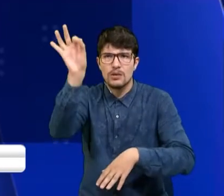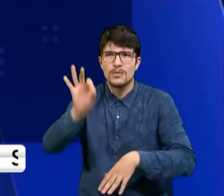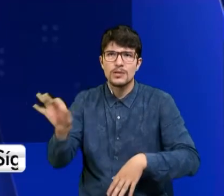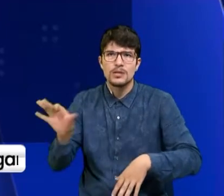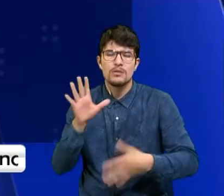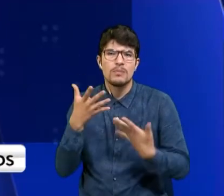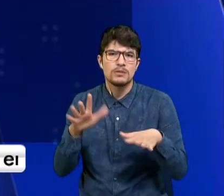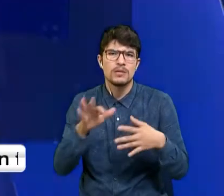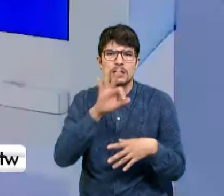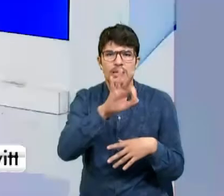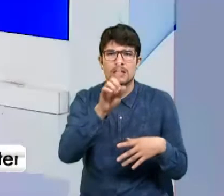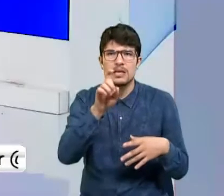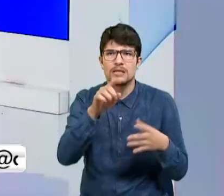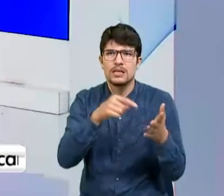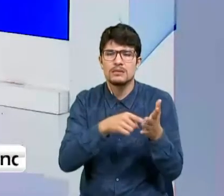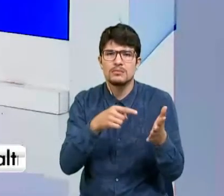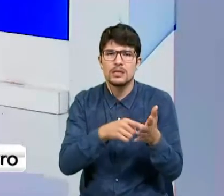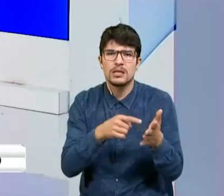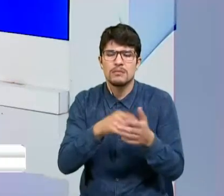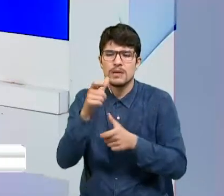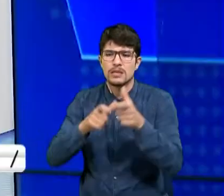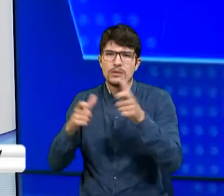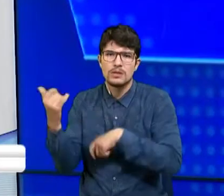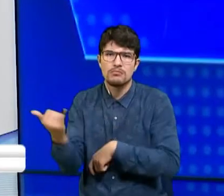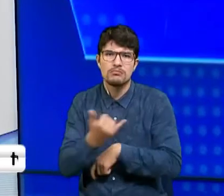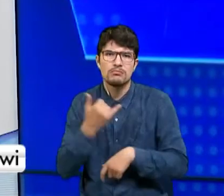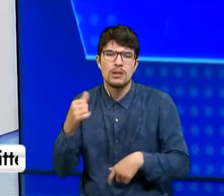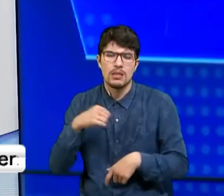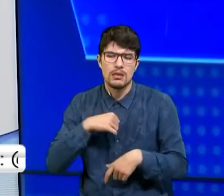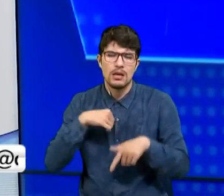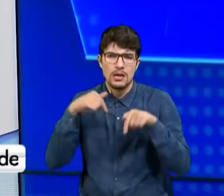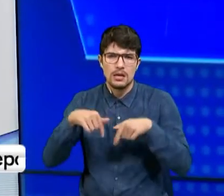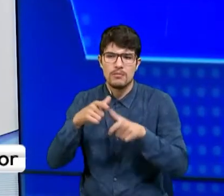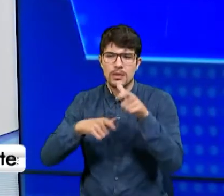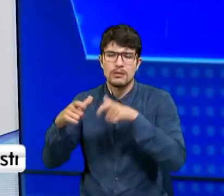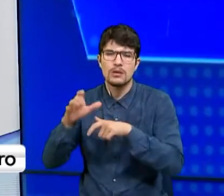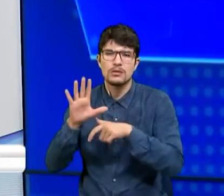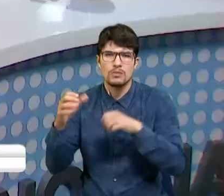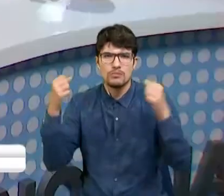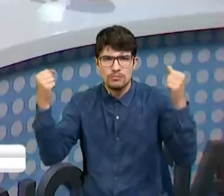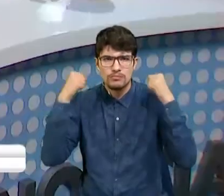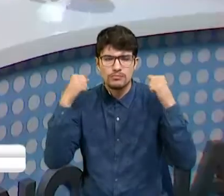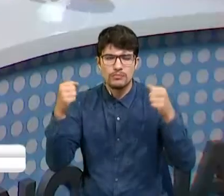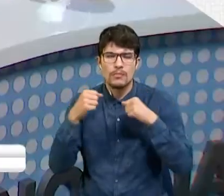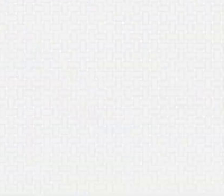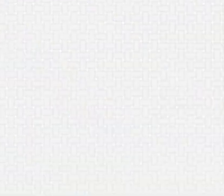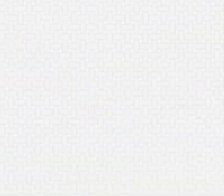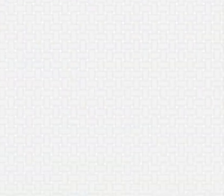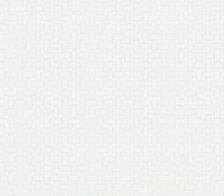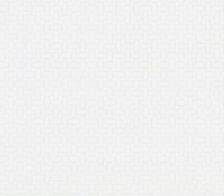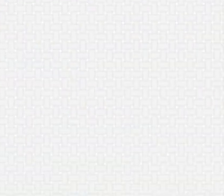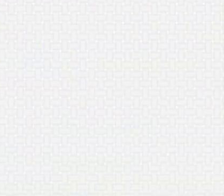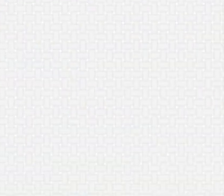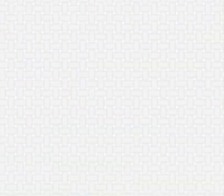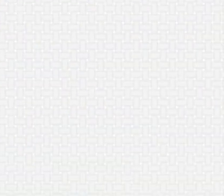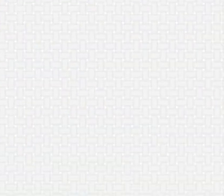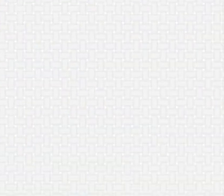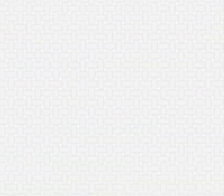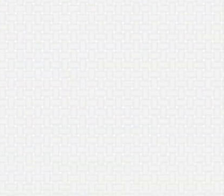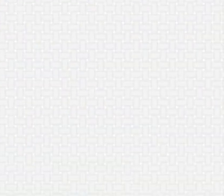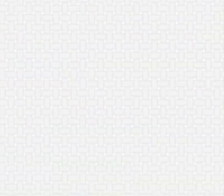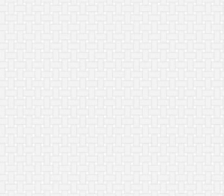en un total de 36 mil usuarios que tiene el municipio de piedecuesta con la piedecuestana de servicios públicos en el canal del